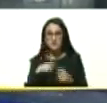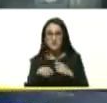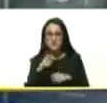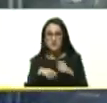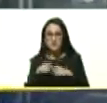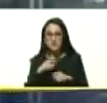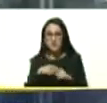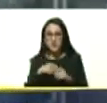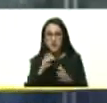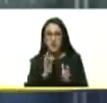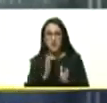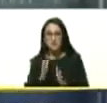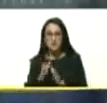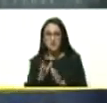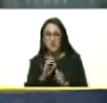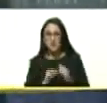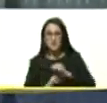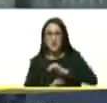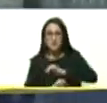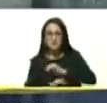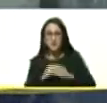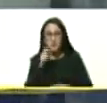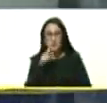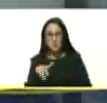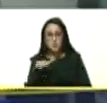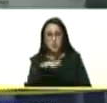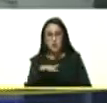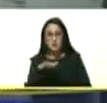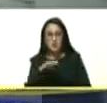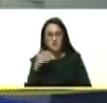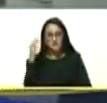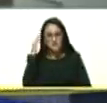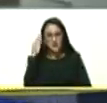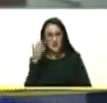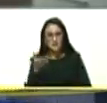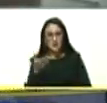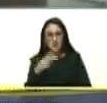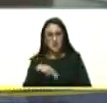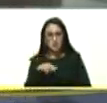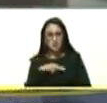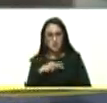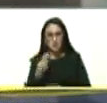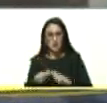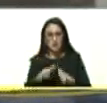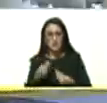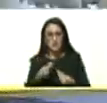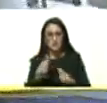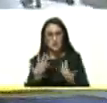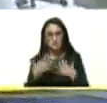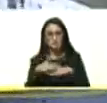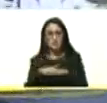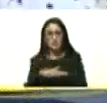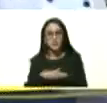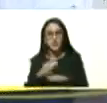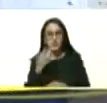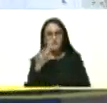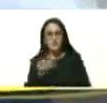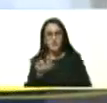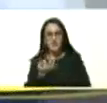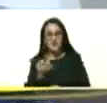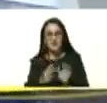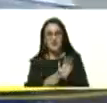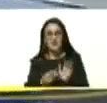asociaciones, las organizaciones de base del poder popular productiva saben que nosotros lo hacemos integrado con la verdad. Y